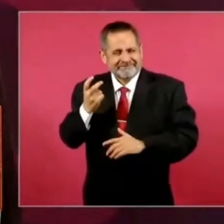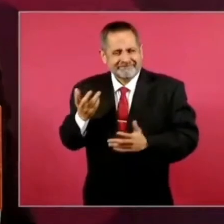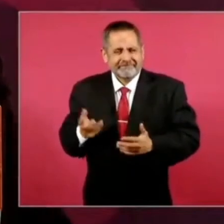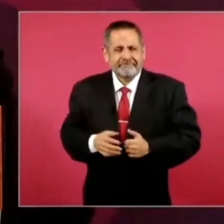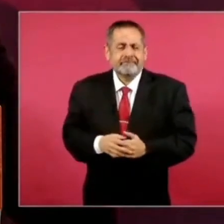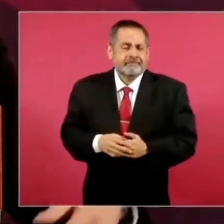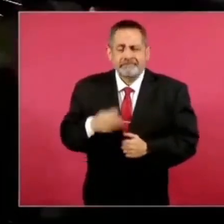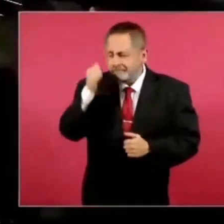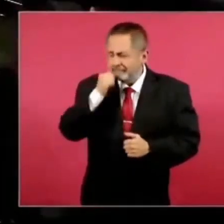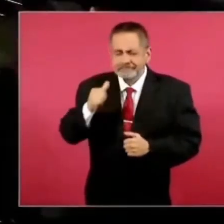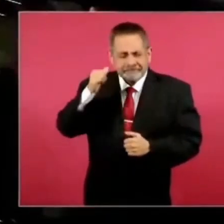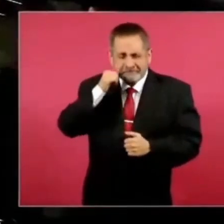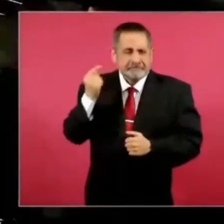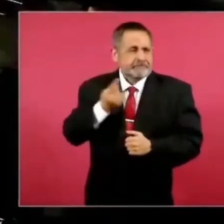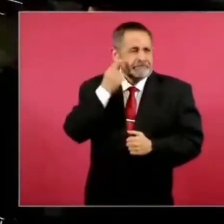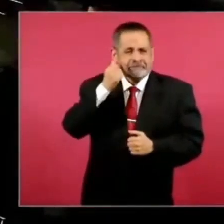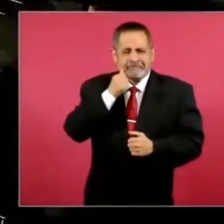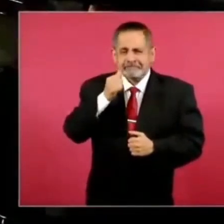Siempre.